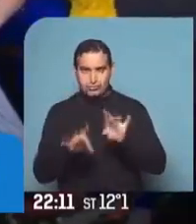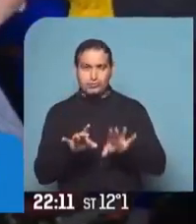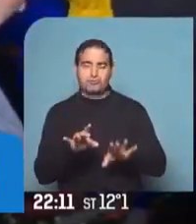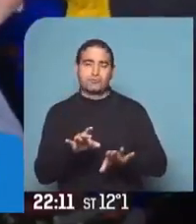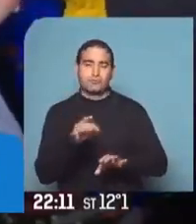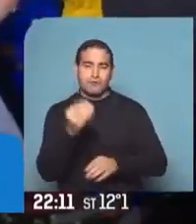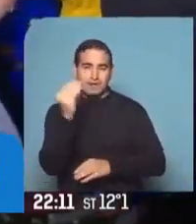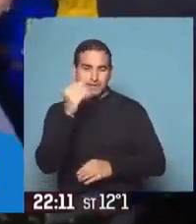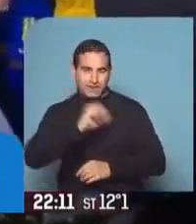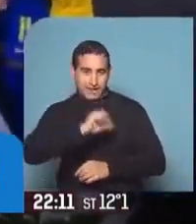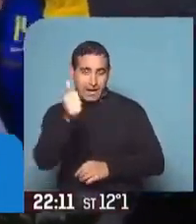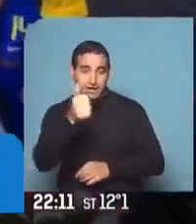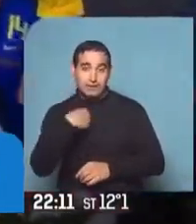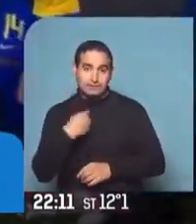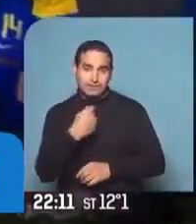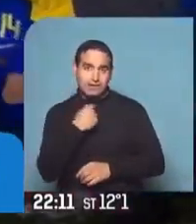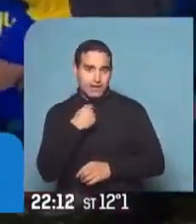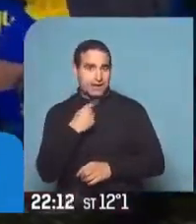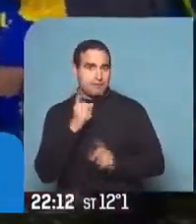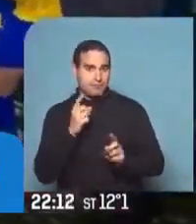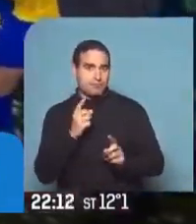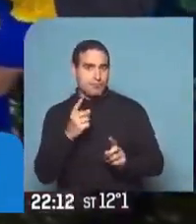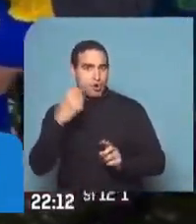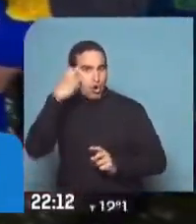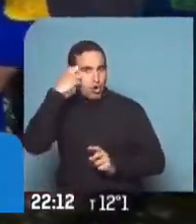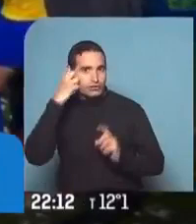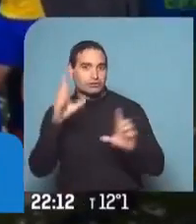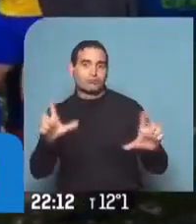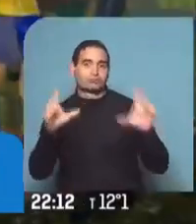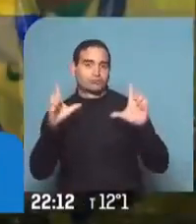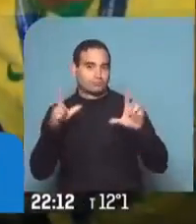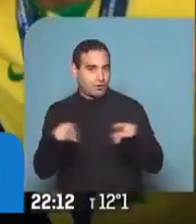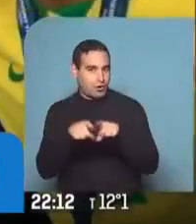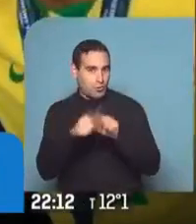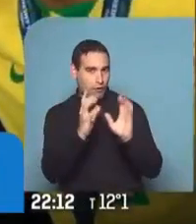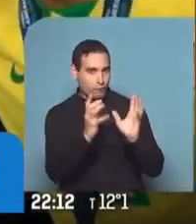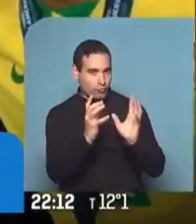foto que esperan repetir en el Congreso.